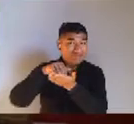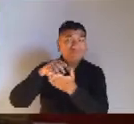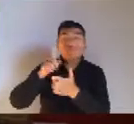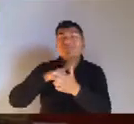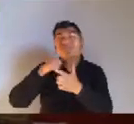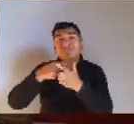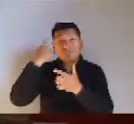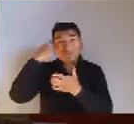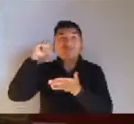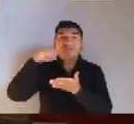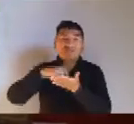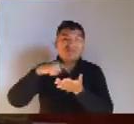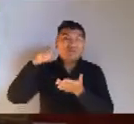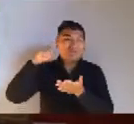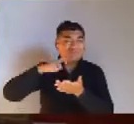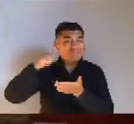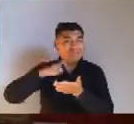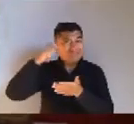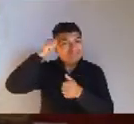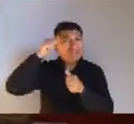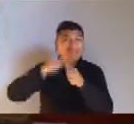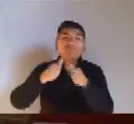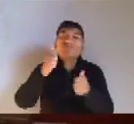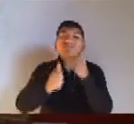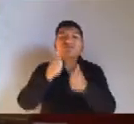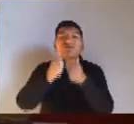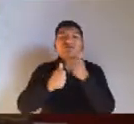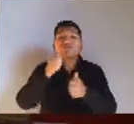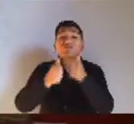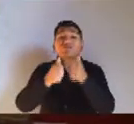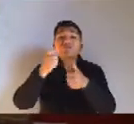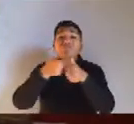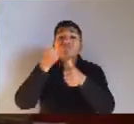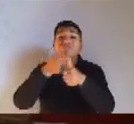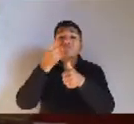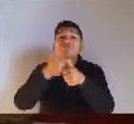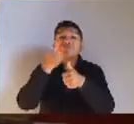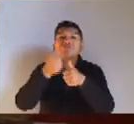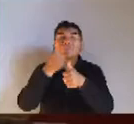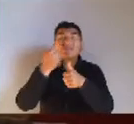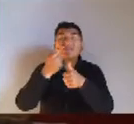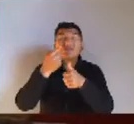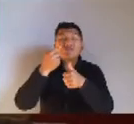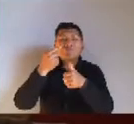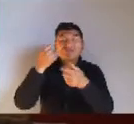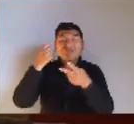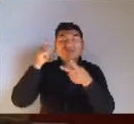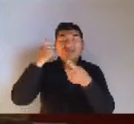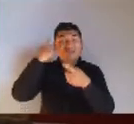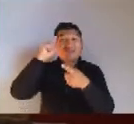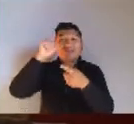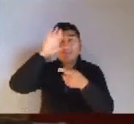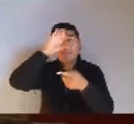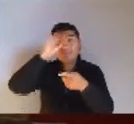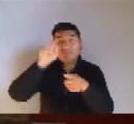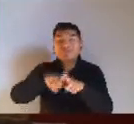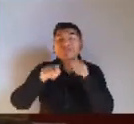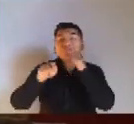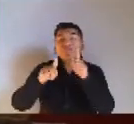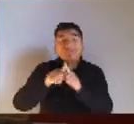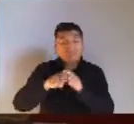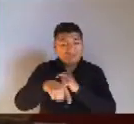Entonces, para eso tenemos que recordar cuáles son. ¿Cuál es el primer criterio para que los hermanos alejados de